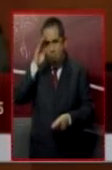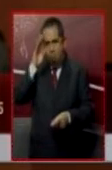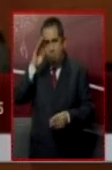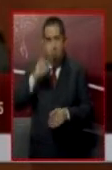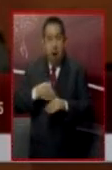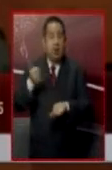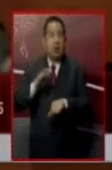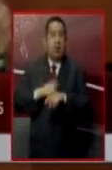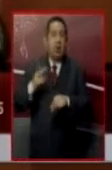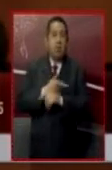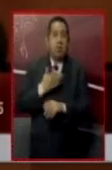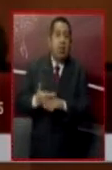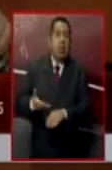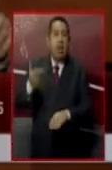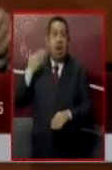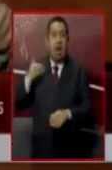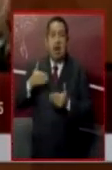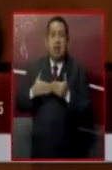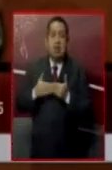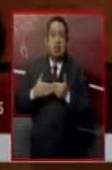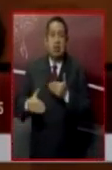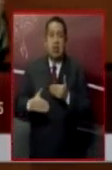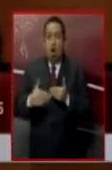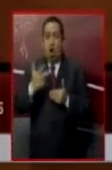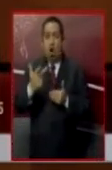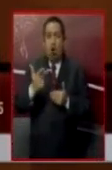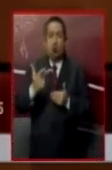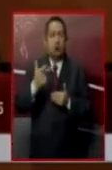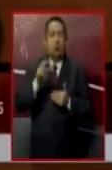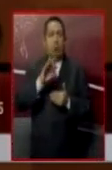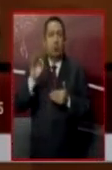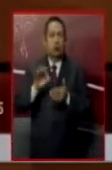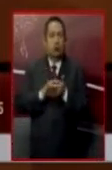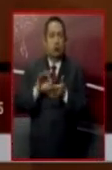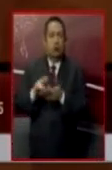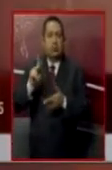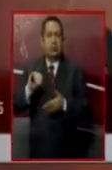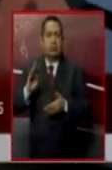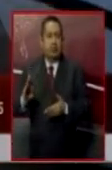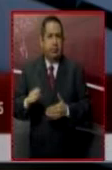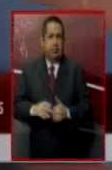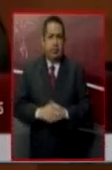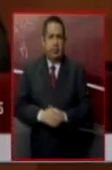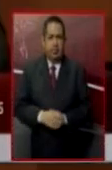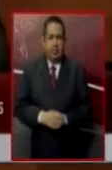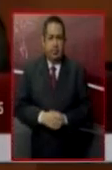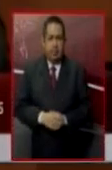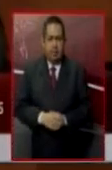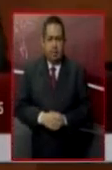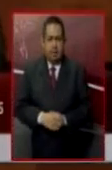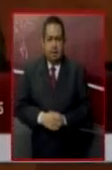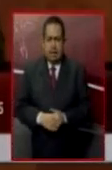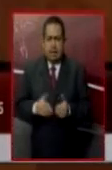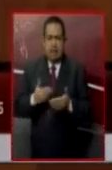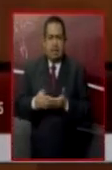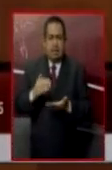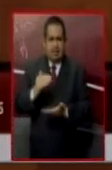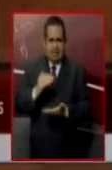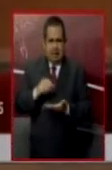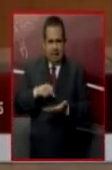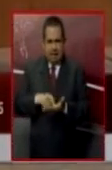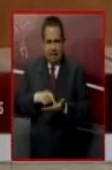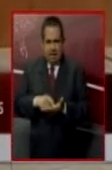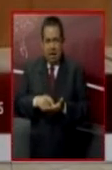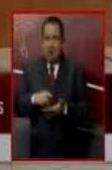federal pasada la elevó en 8 puntos porcentuales del PIB. Es un paquete que promueve